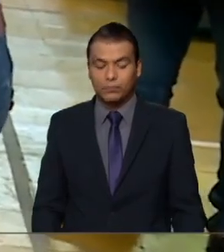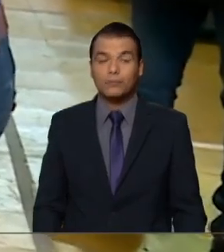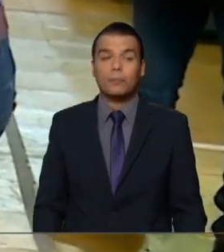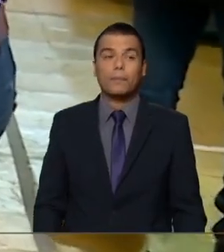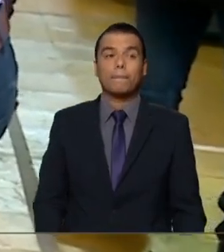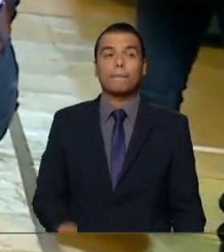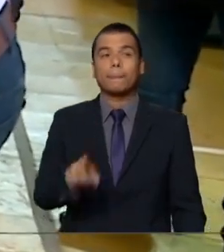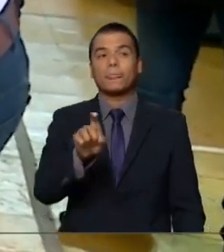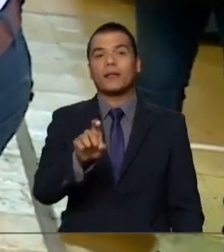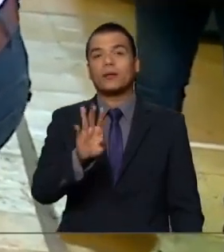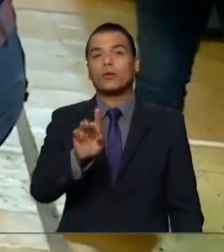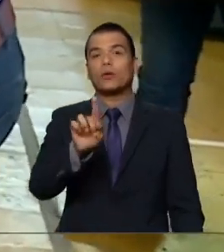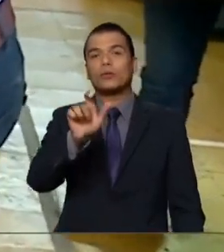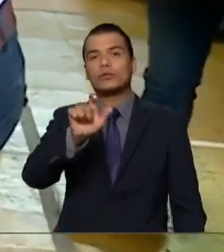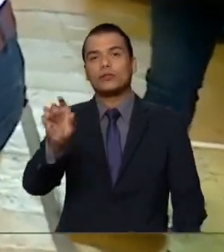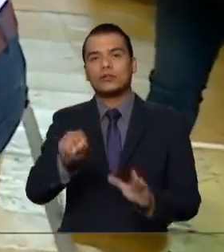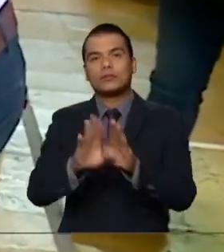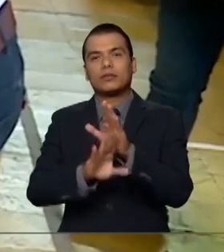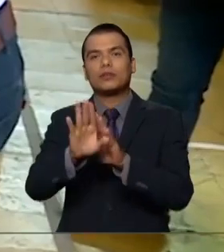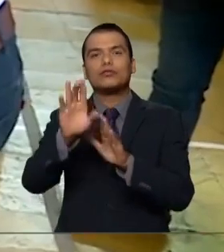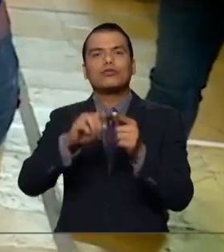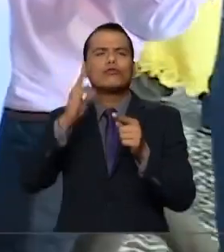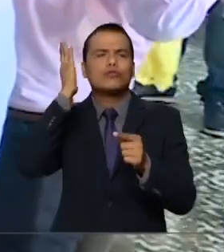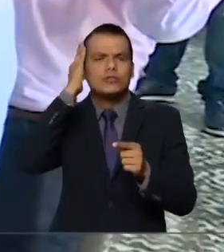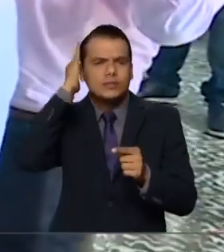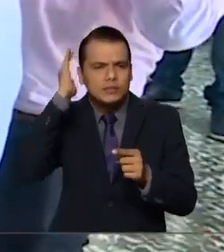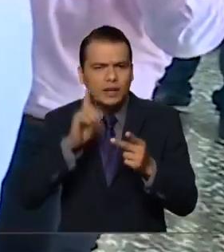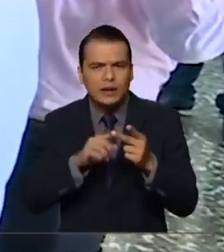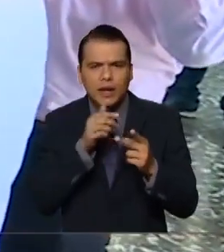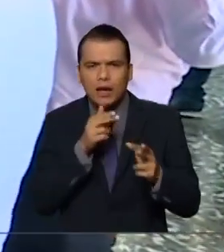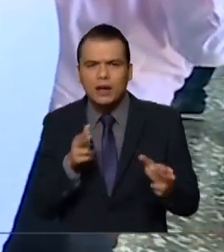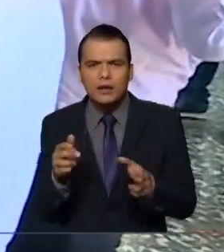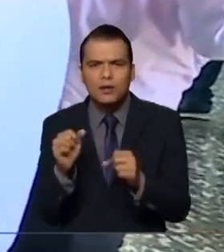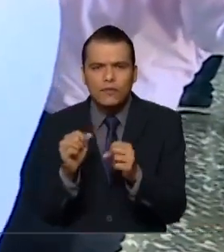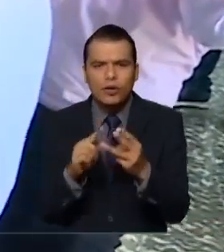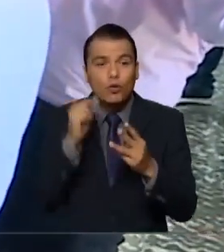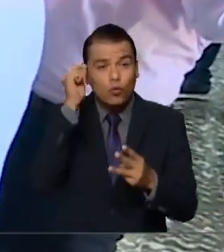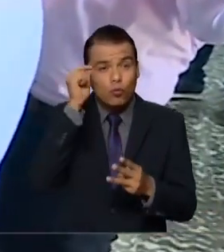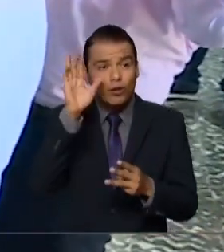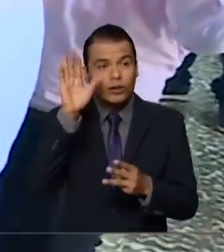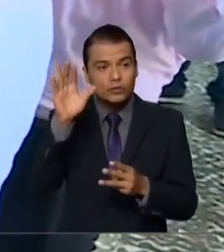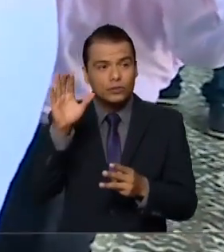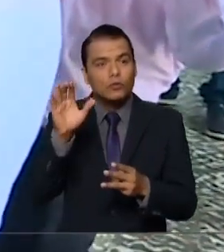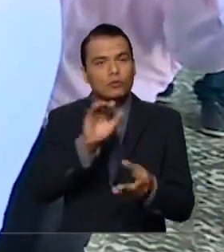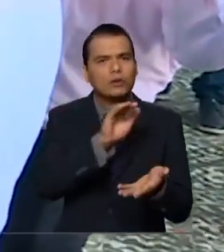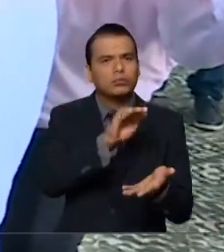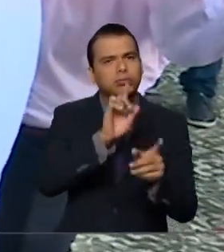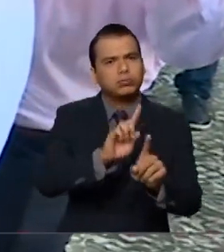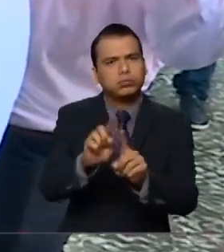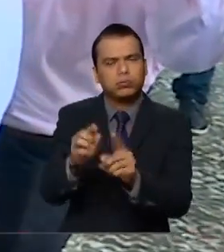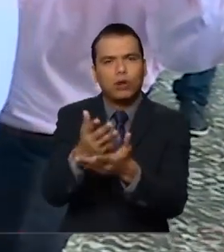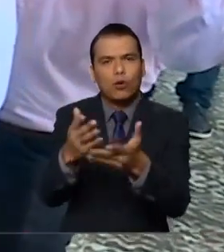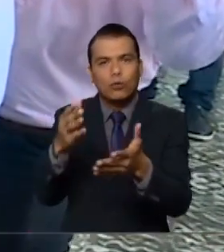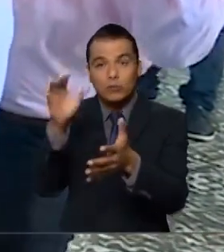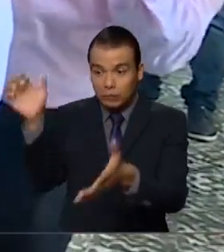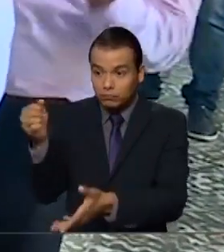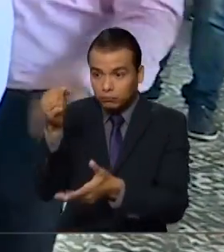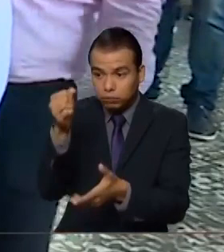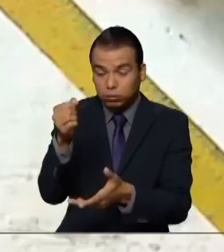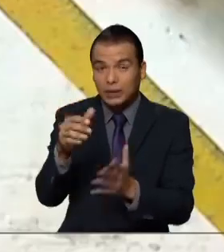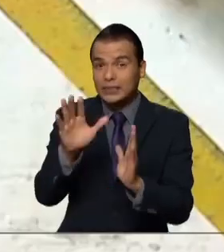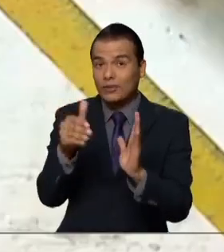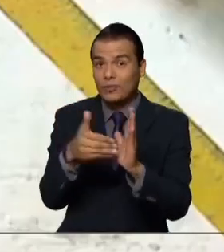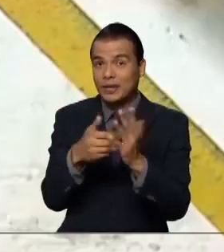641 emprendedores de Zarzal, Río Frío y Buga fueron beneficiados con 5.300 millones de pesos para apalancar sus unidades de negocio.